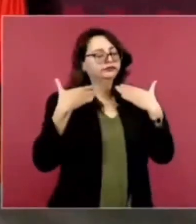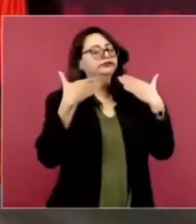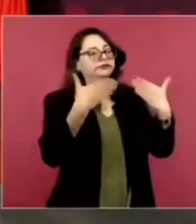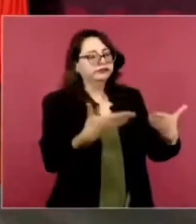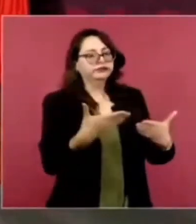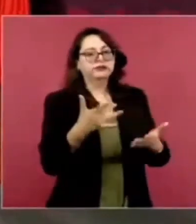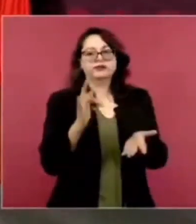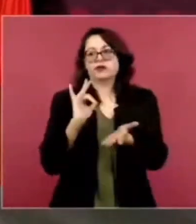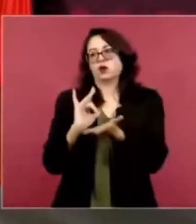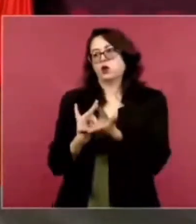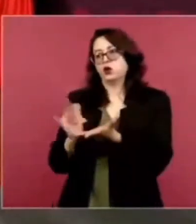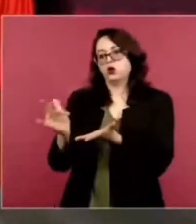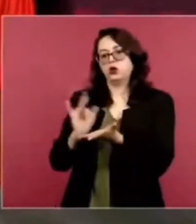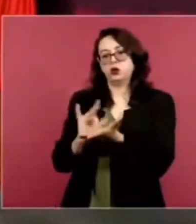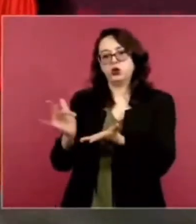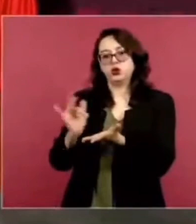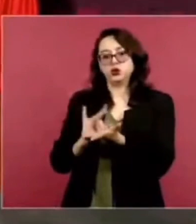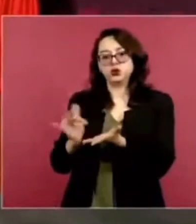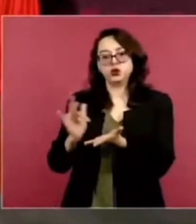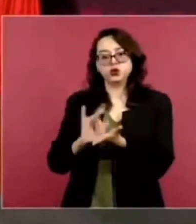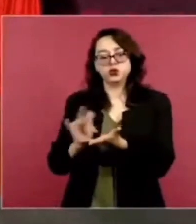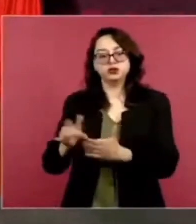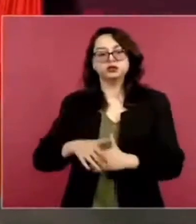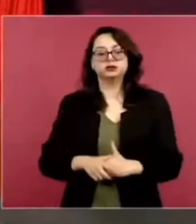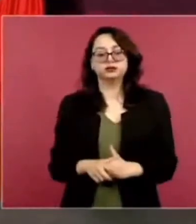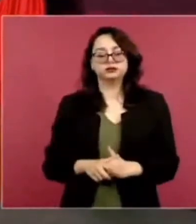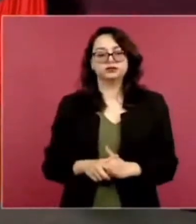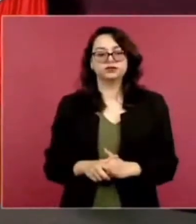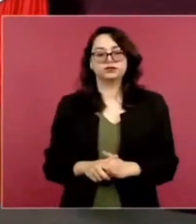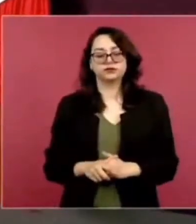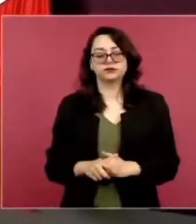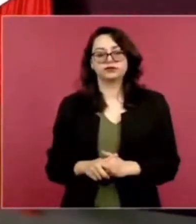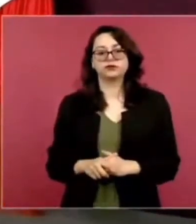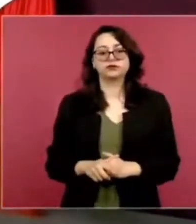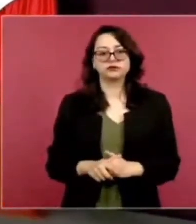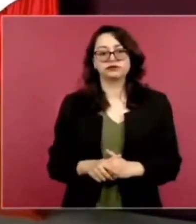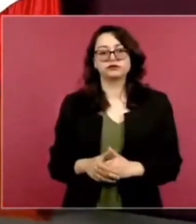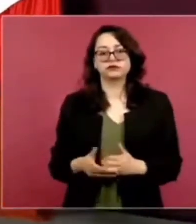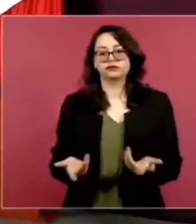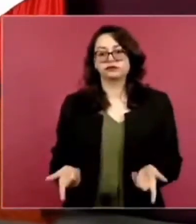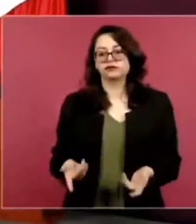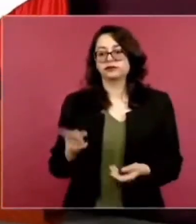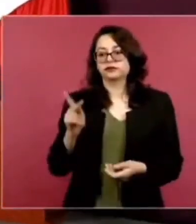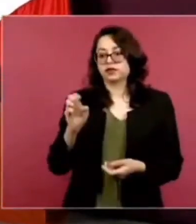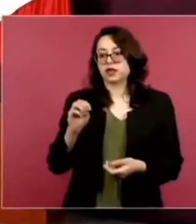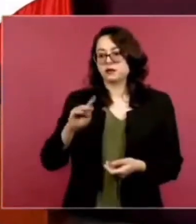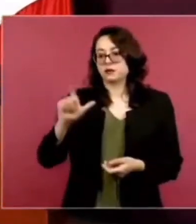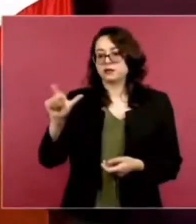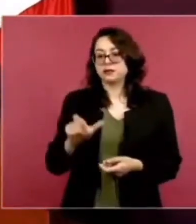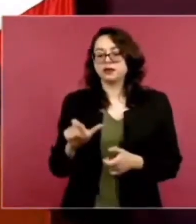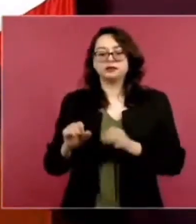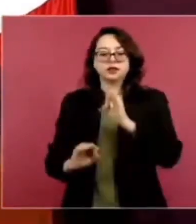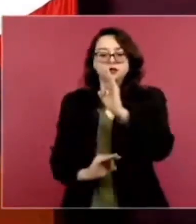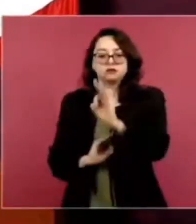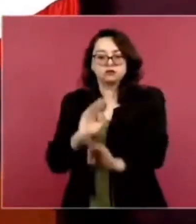y nosotros le hemos dado un trato especial a los trabajadores de